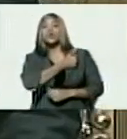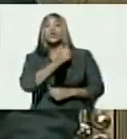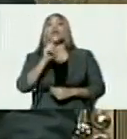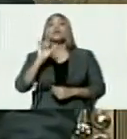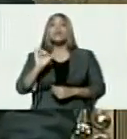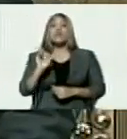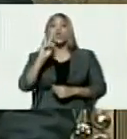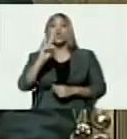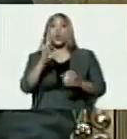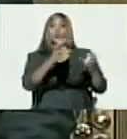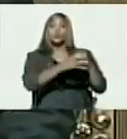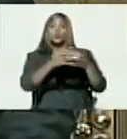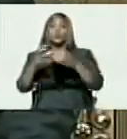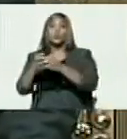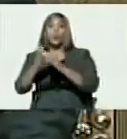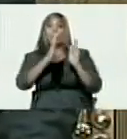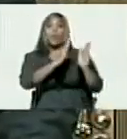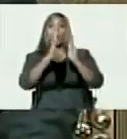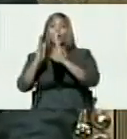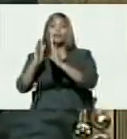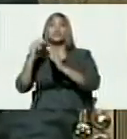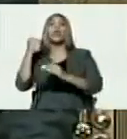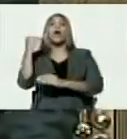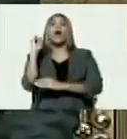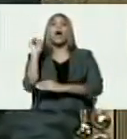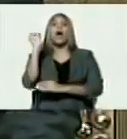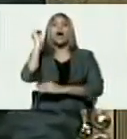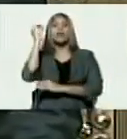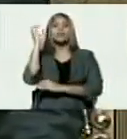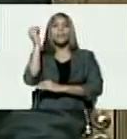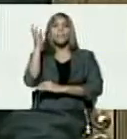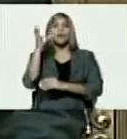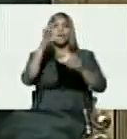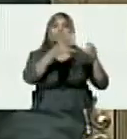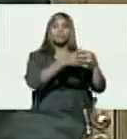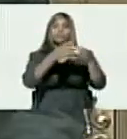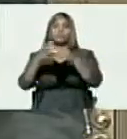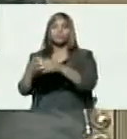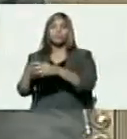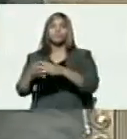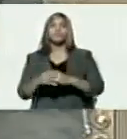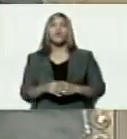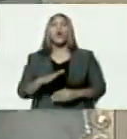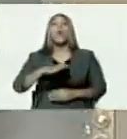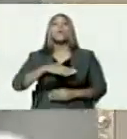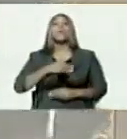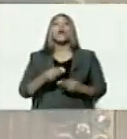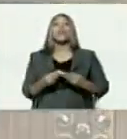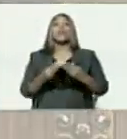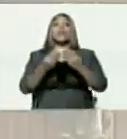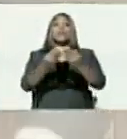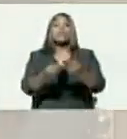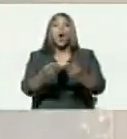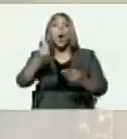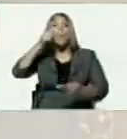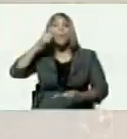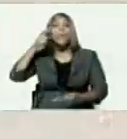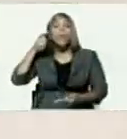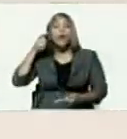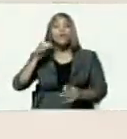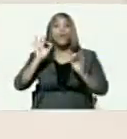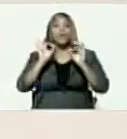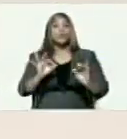se organiza nuestra Asamblea Nacional para devolverle a nuestro pueblo la